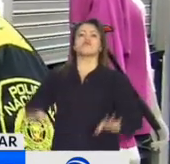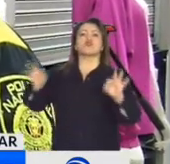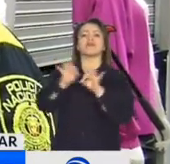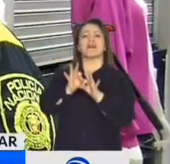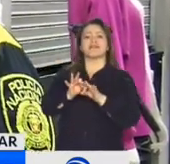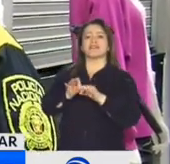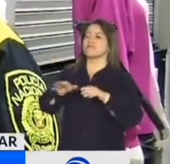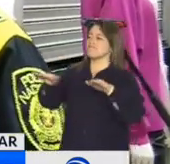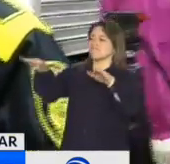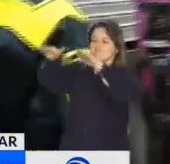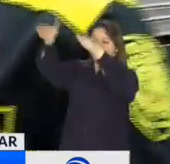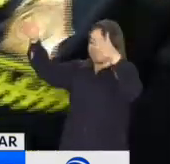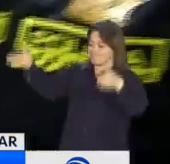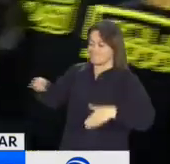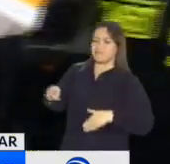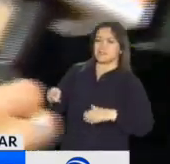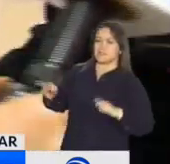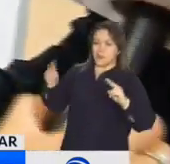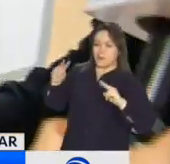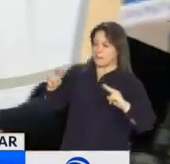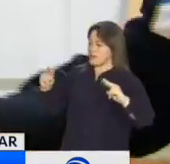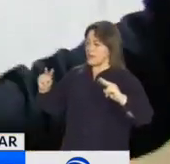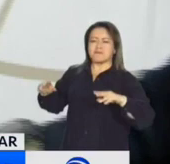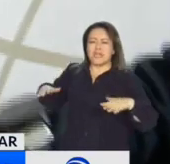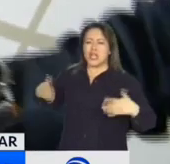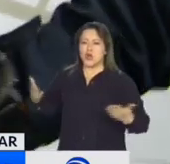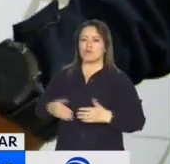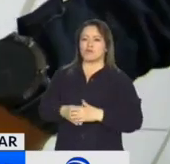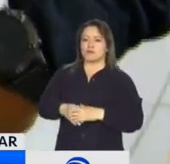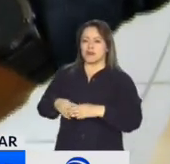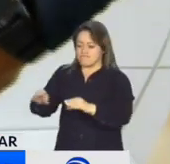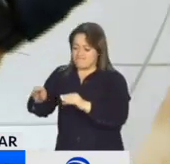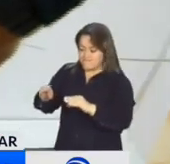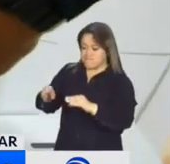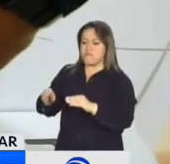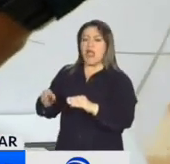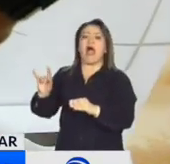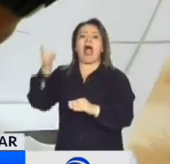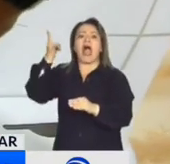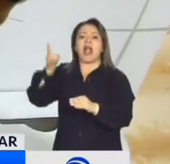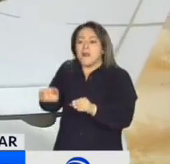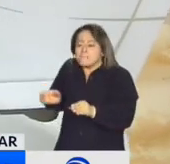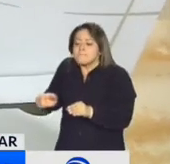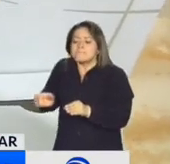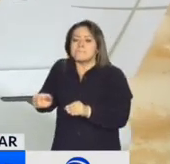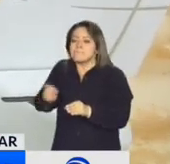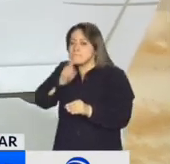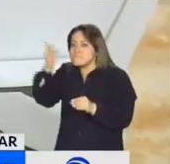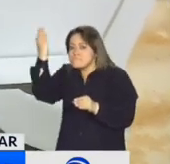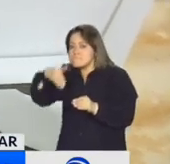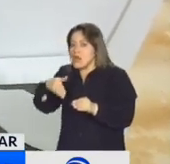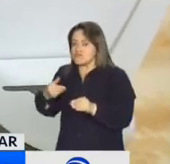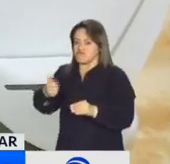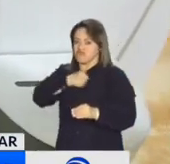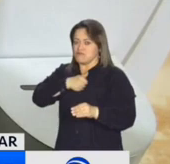estado como tal del cajero. ¿A qué me refiero? A que no haya algún elemento obstruyendo la